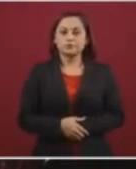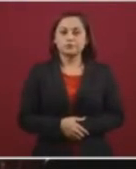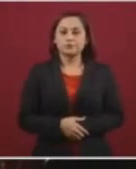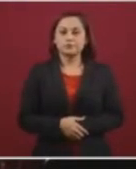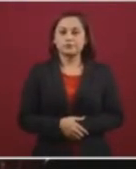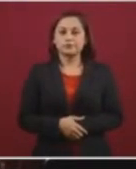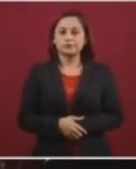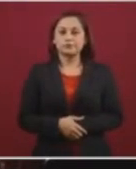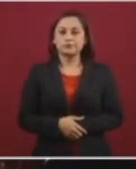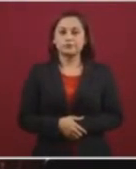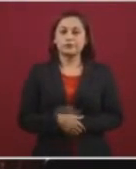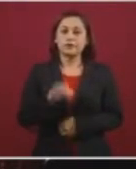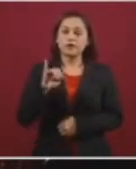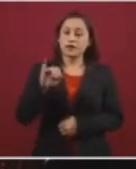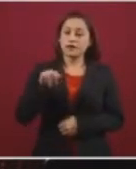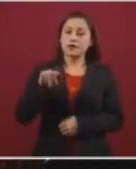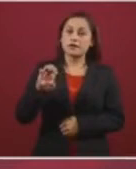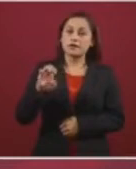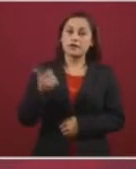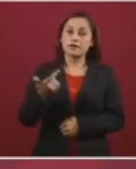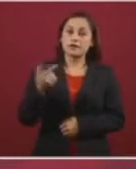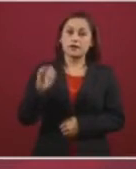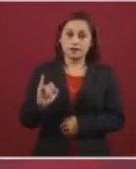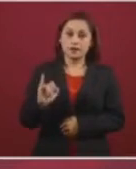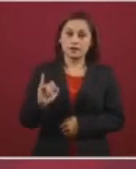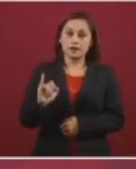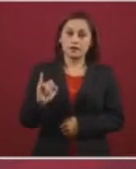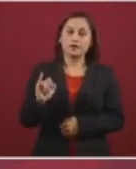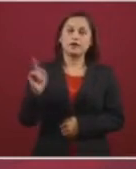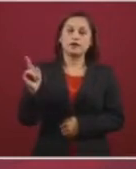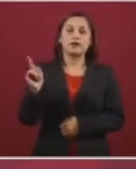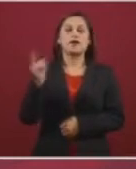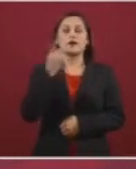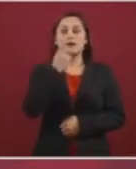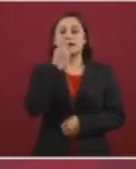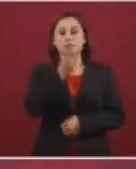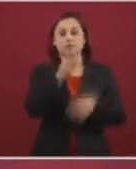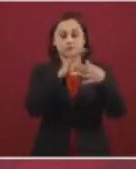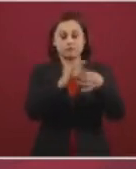Dio a conocer el INEGI los resultados